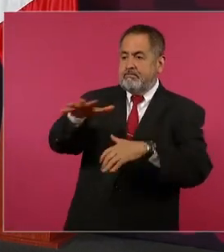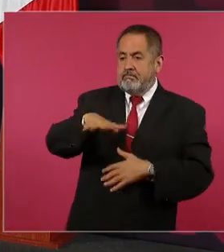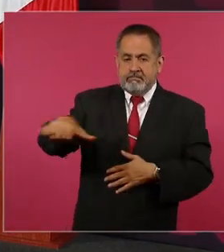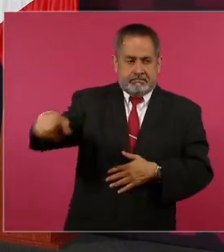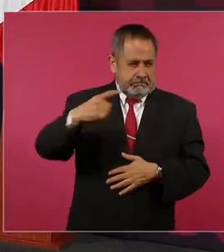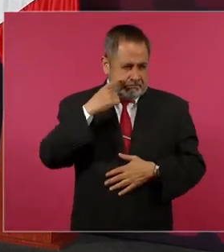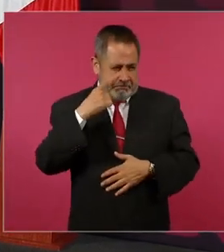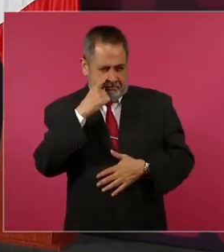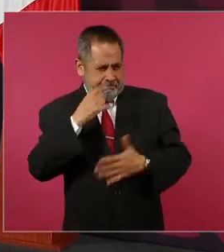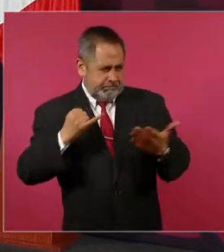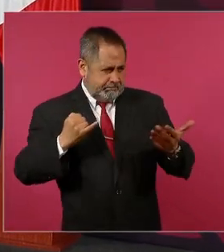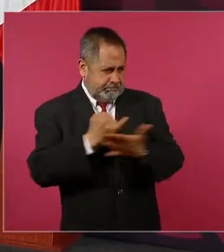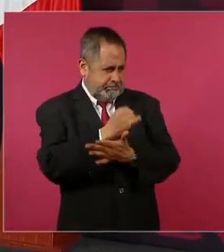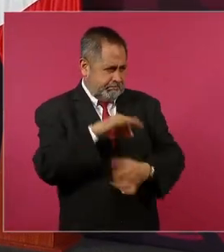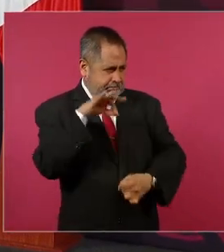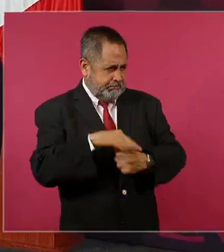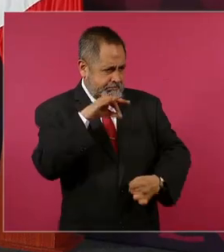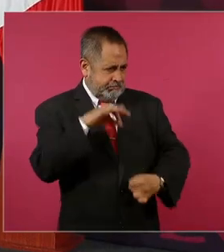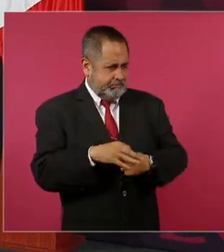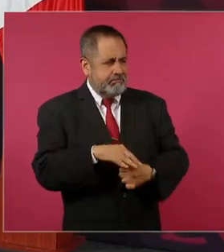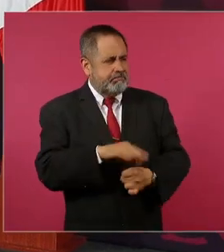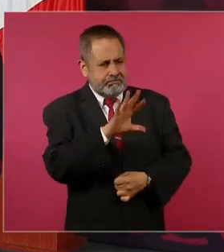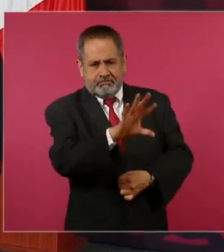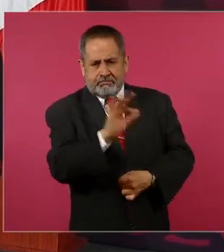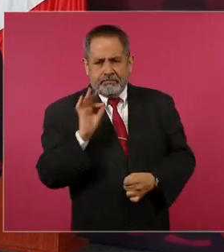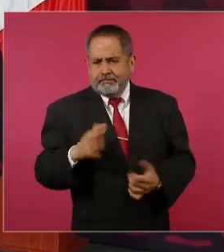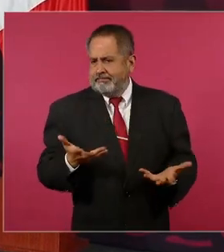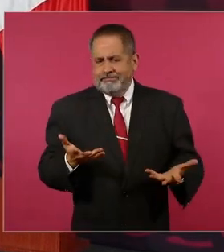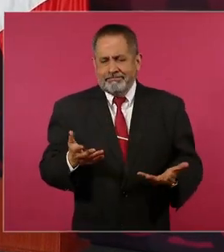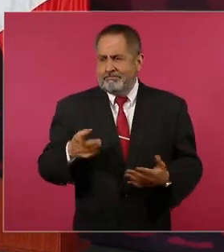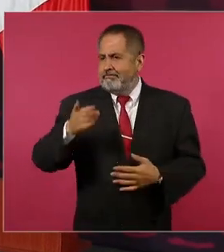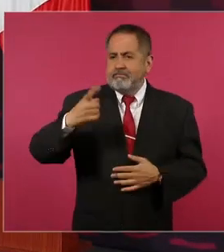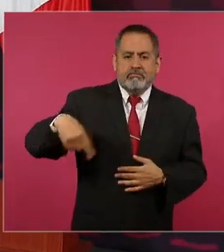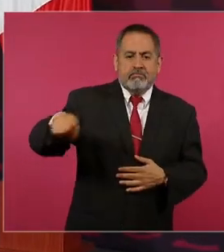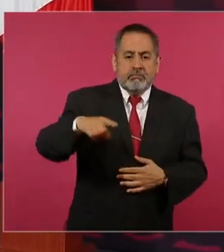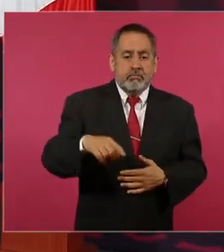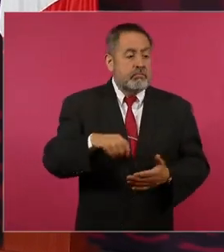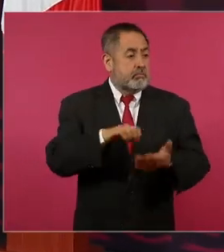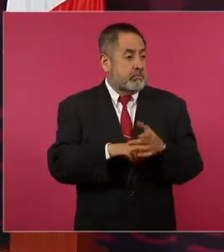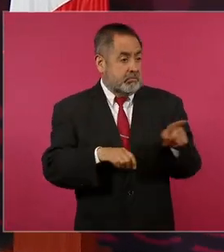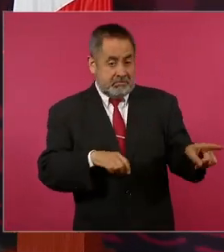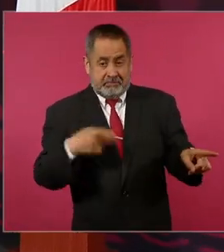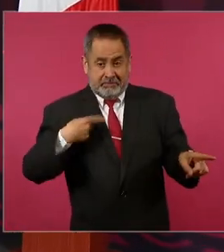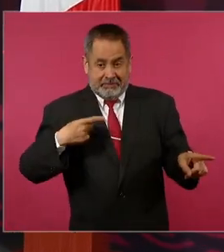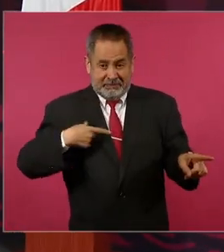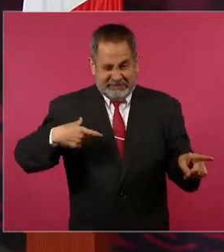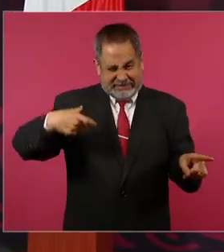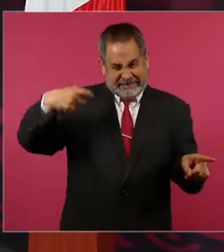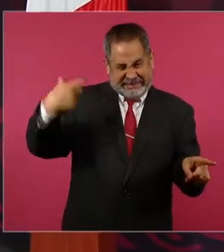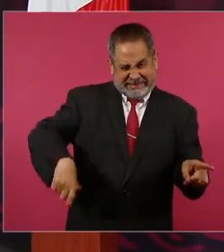decide, y vale lo mismo el voto de un multimillonario,